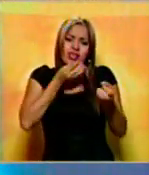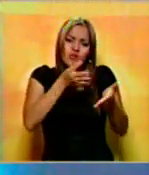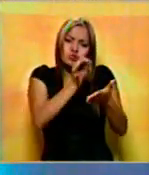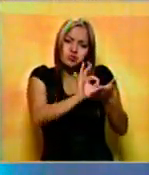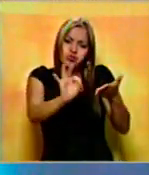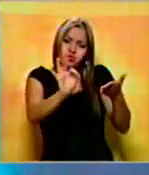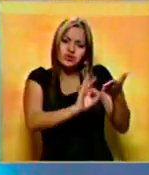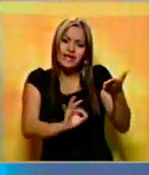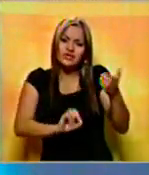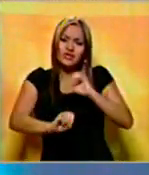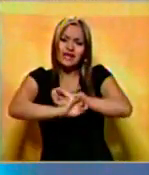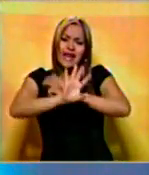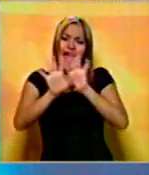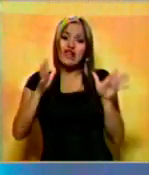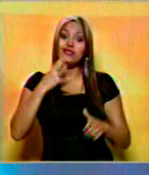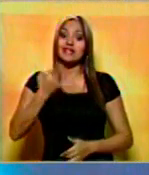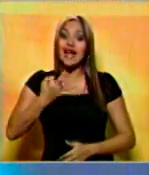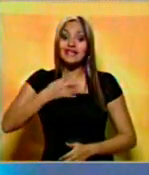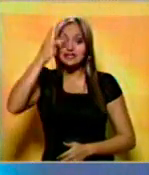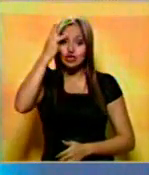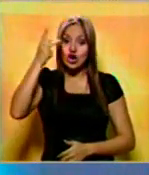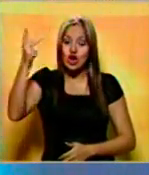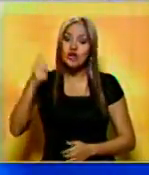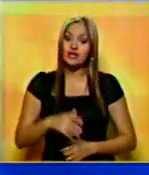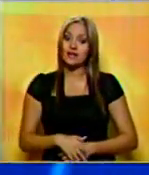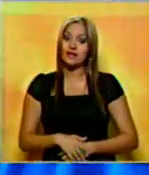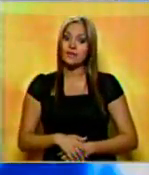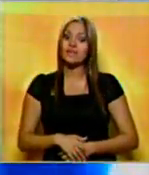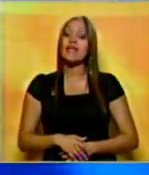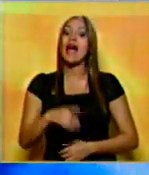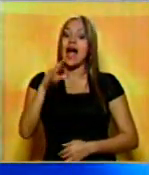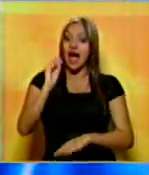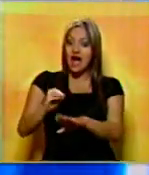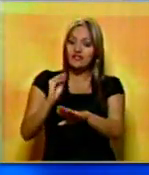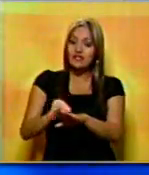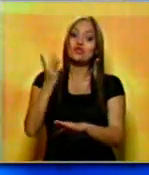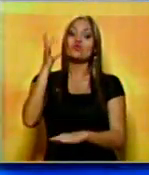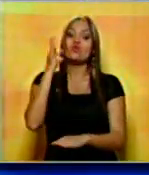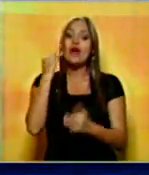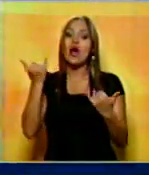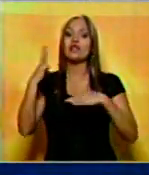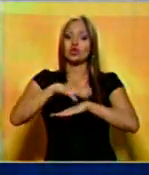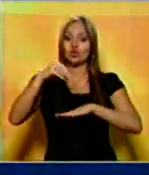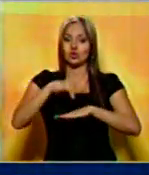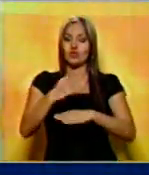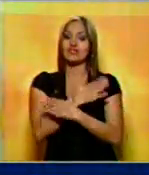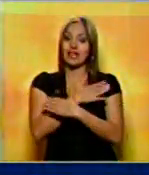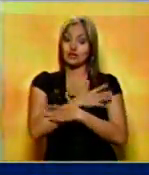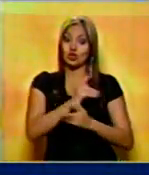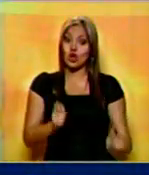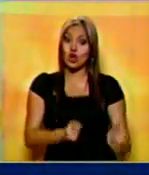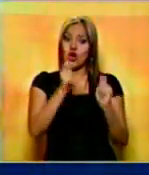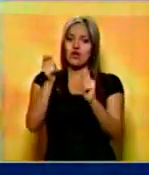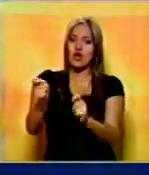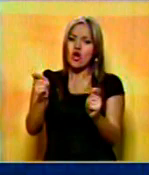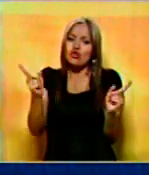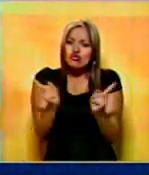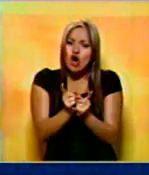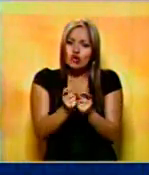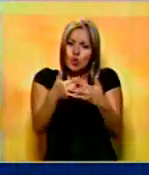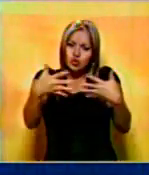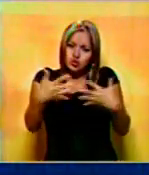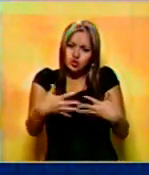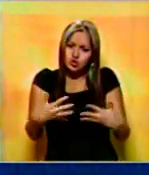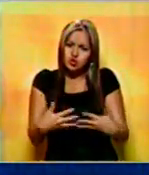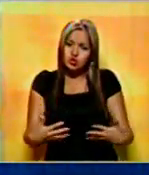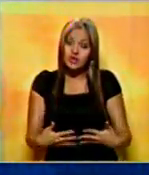caracteriza por su Claridad y realismo psicológico La Academia sueca nombró a munro maestra del relato corto contemporáneo